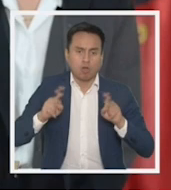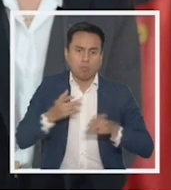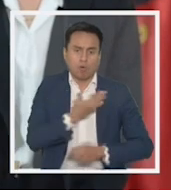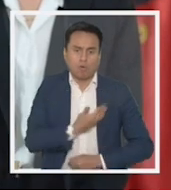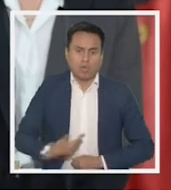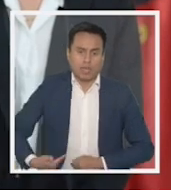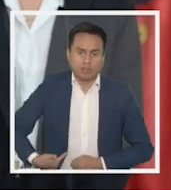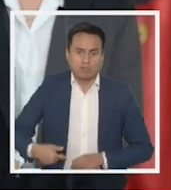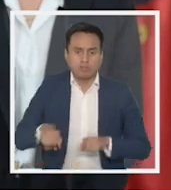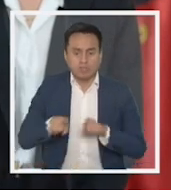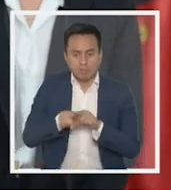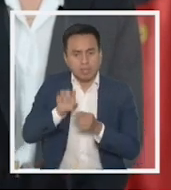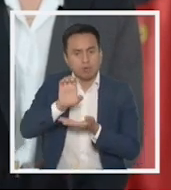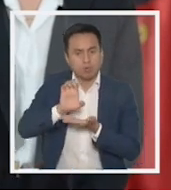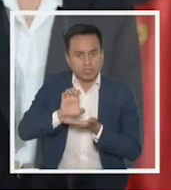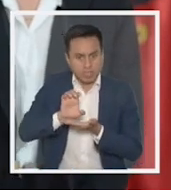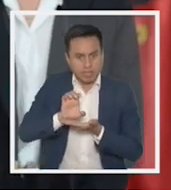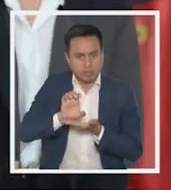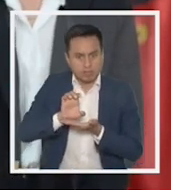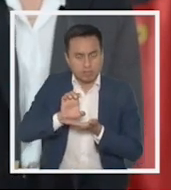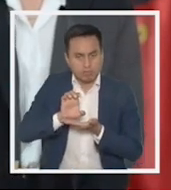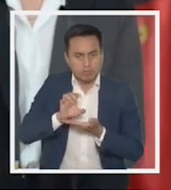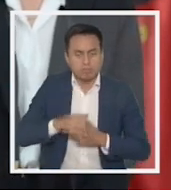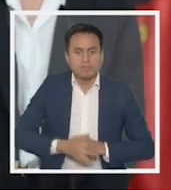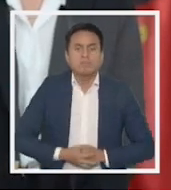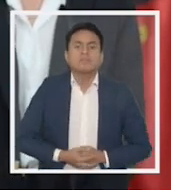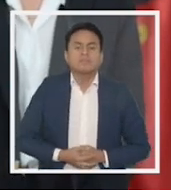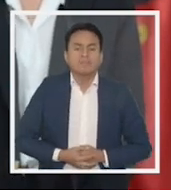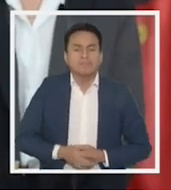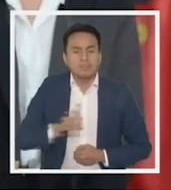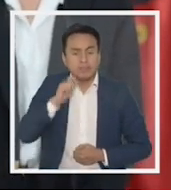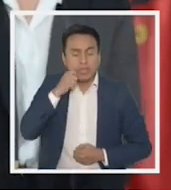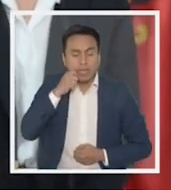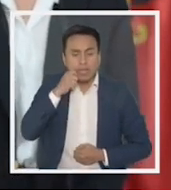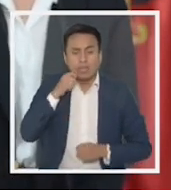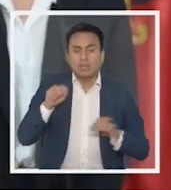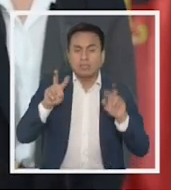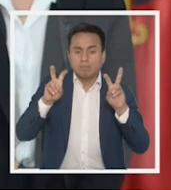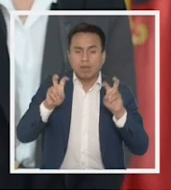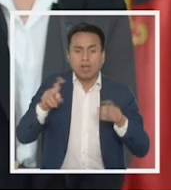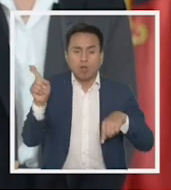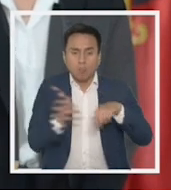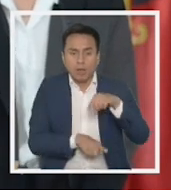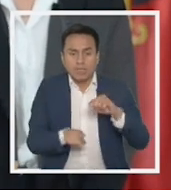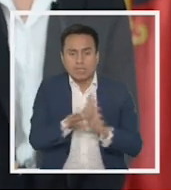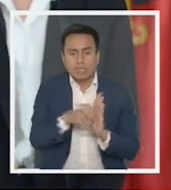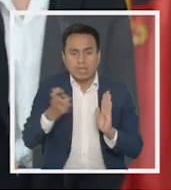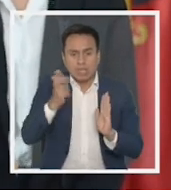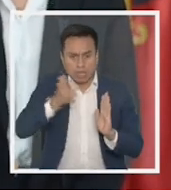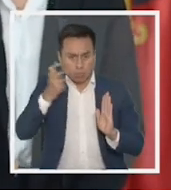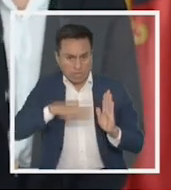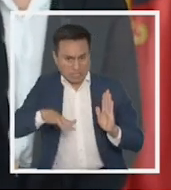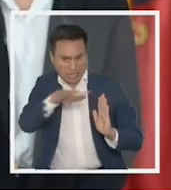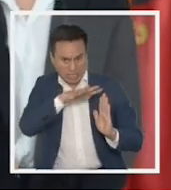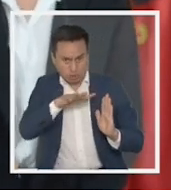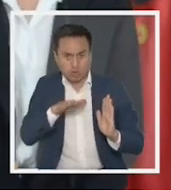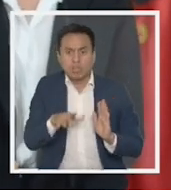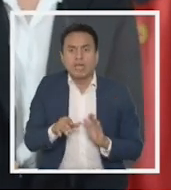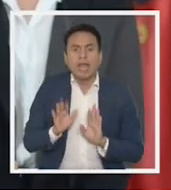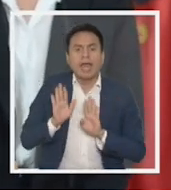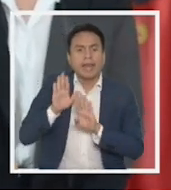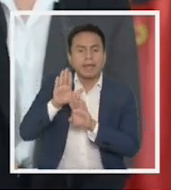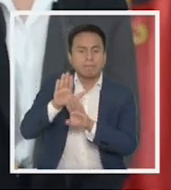es que cuando se trata del combate a la delincuencia y del respaldo para ello a Carabineros de Chile y a las fuerzas del